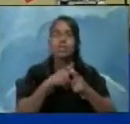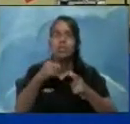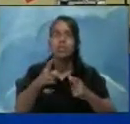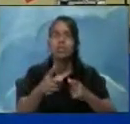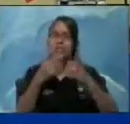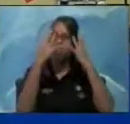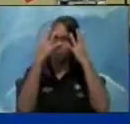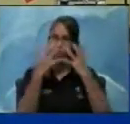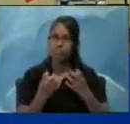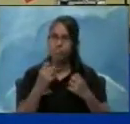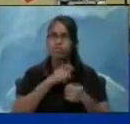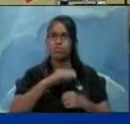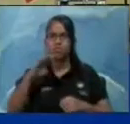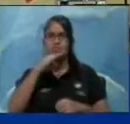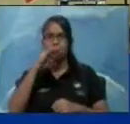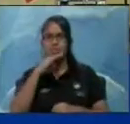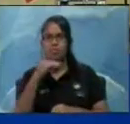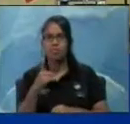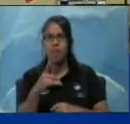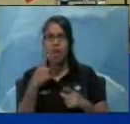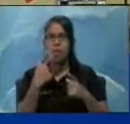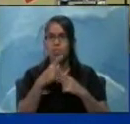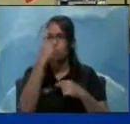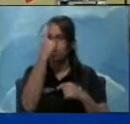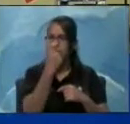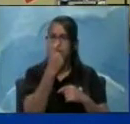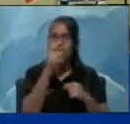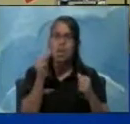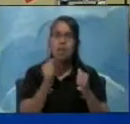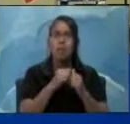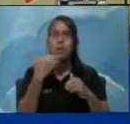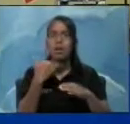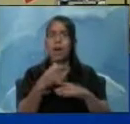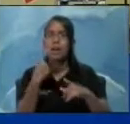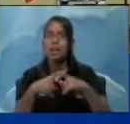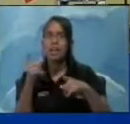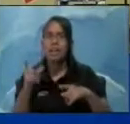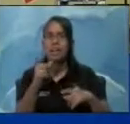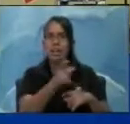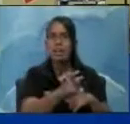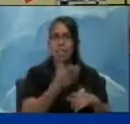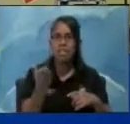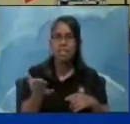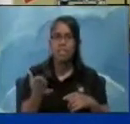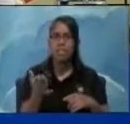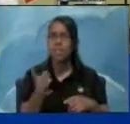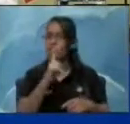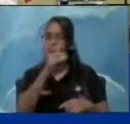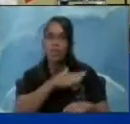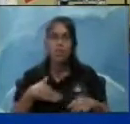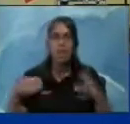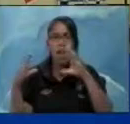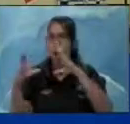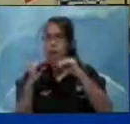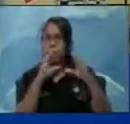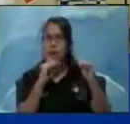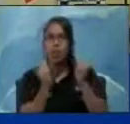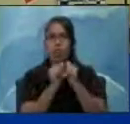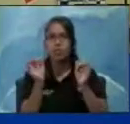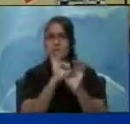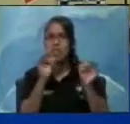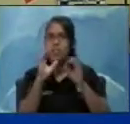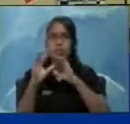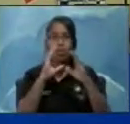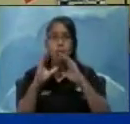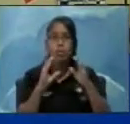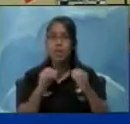tranca así como el como el que requer se tranca que no quiere hablar con eso es muy